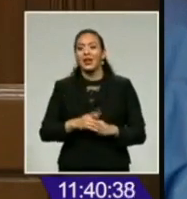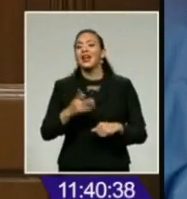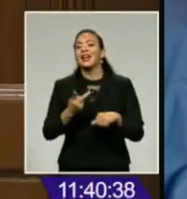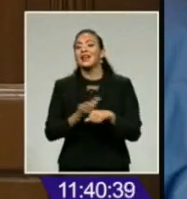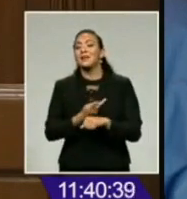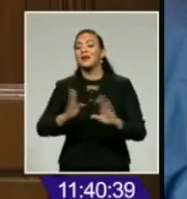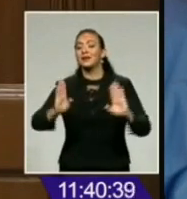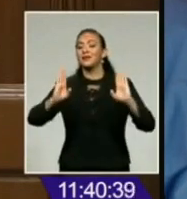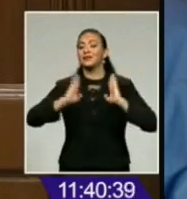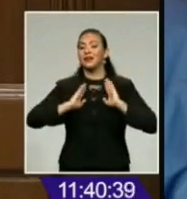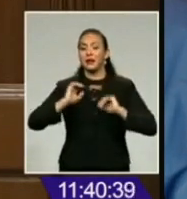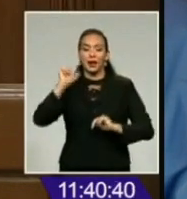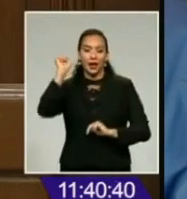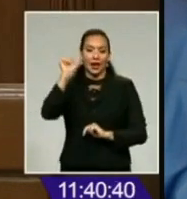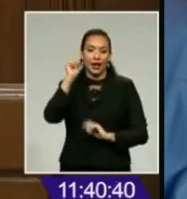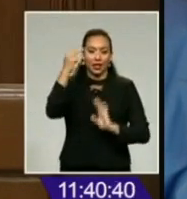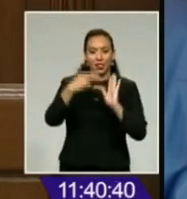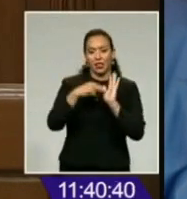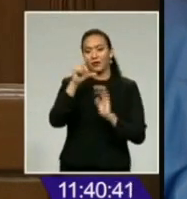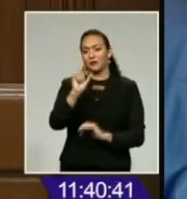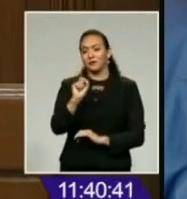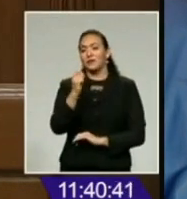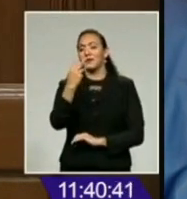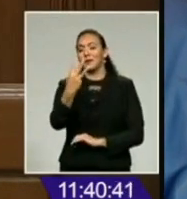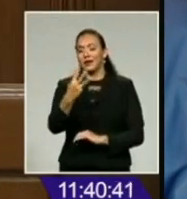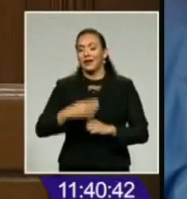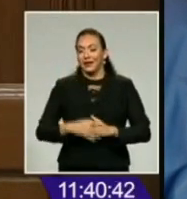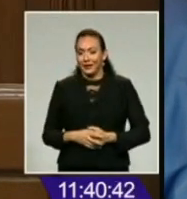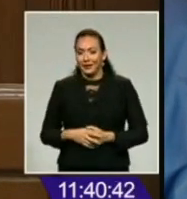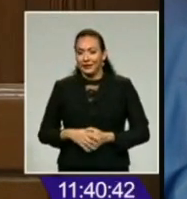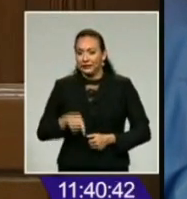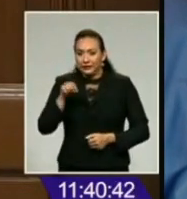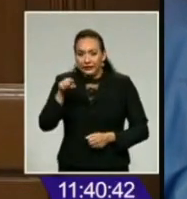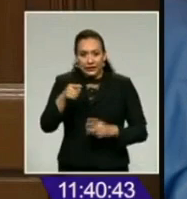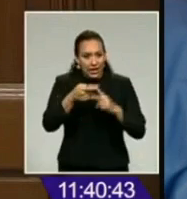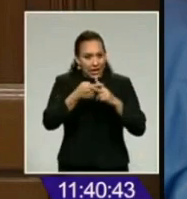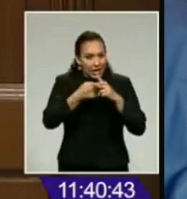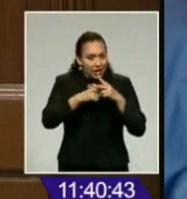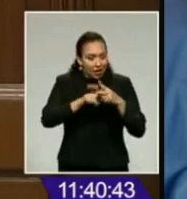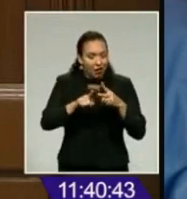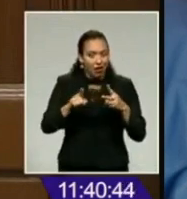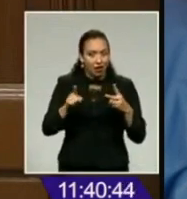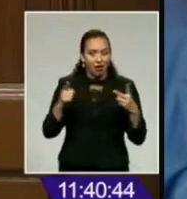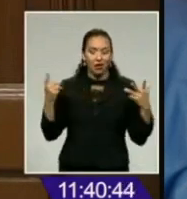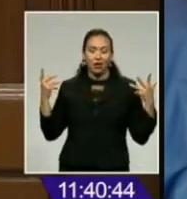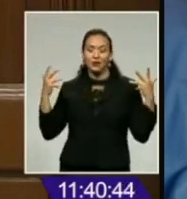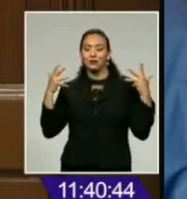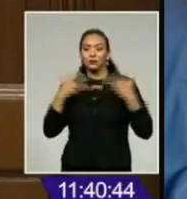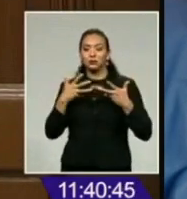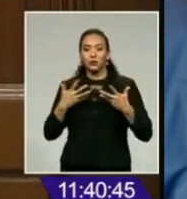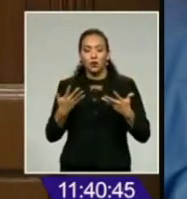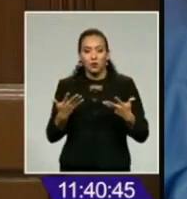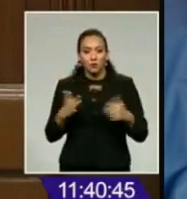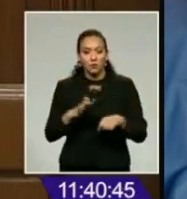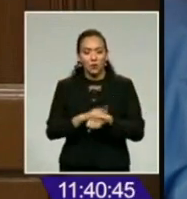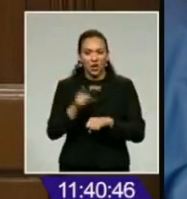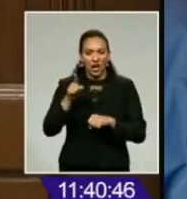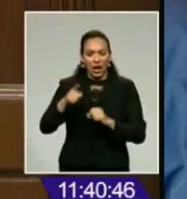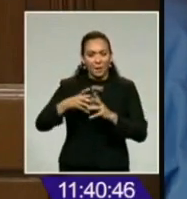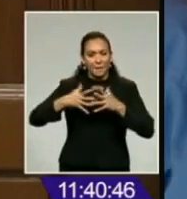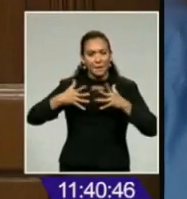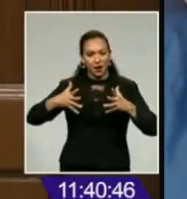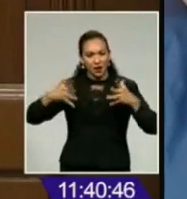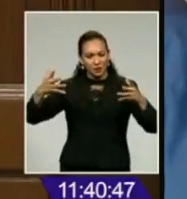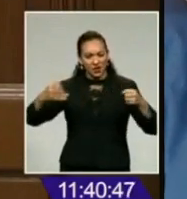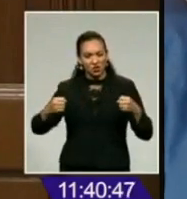de 2023, que fue un punto de quiebre importante que intensificó las